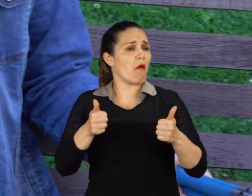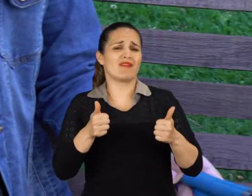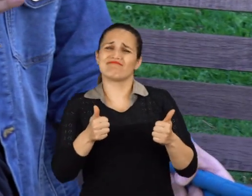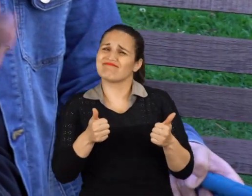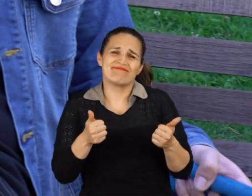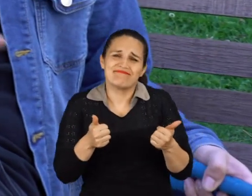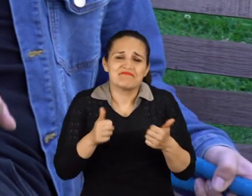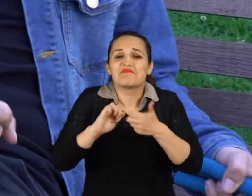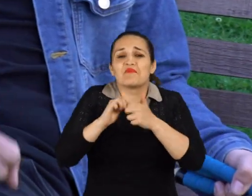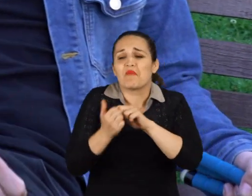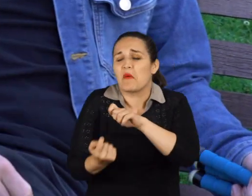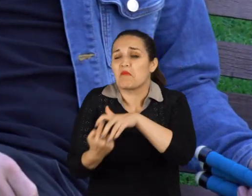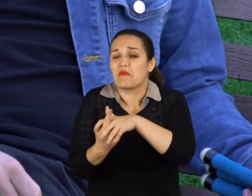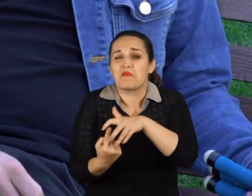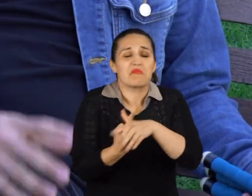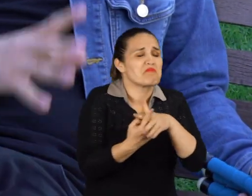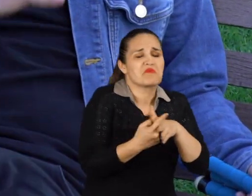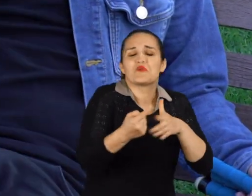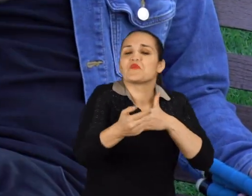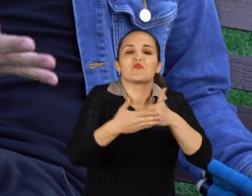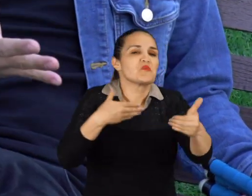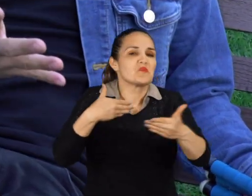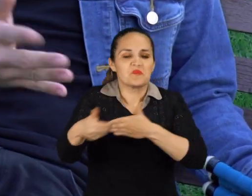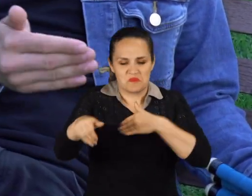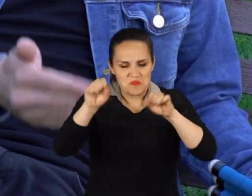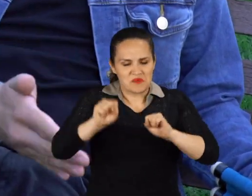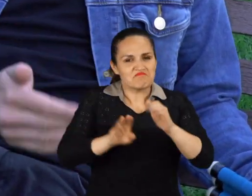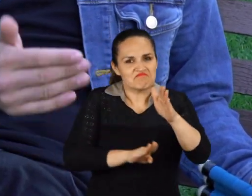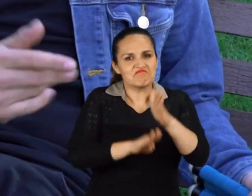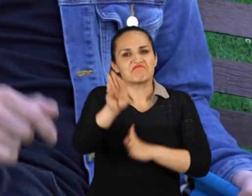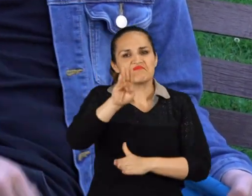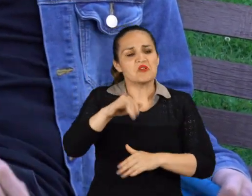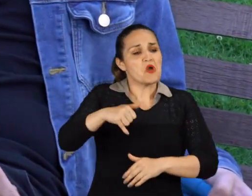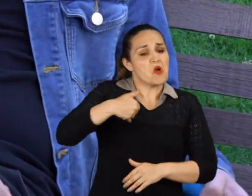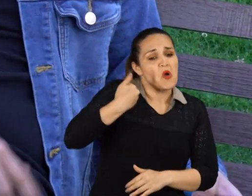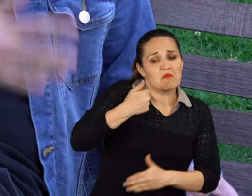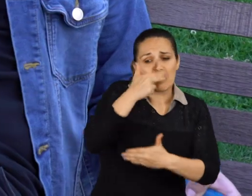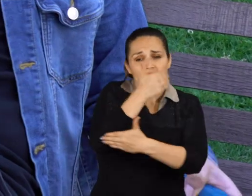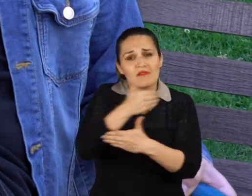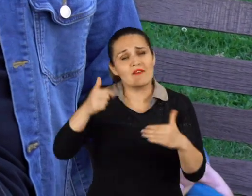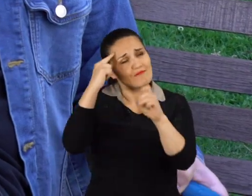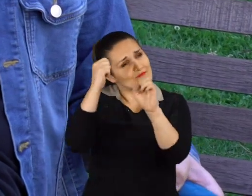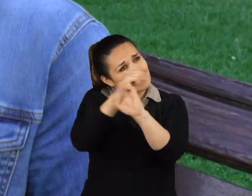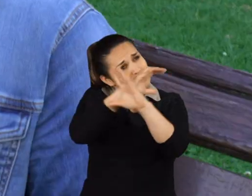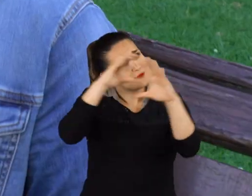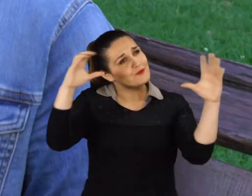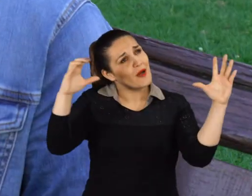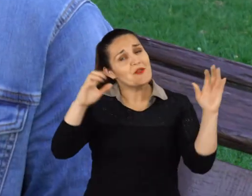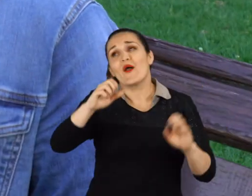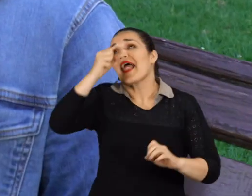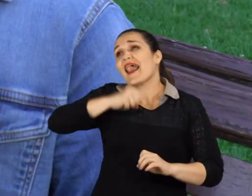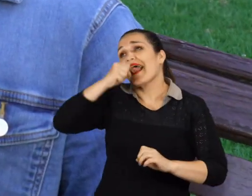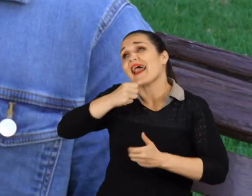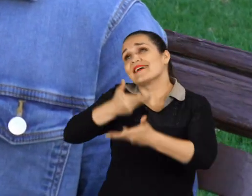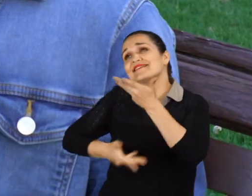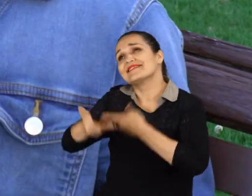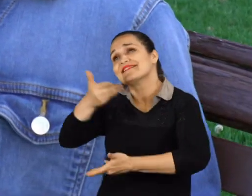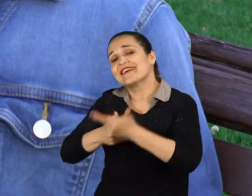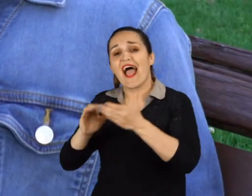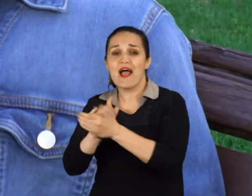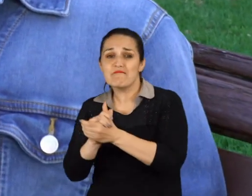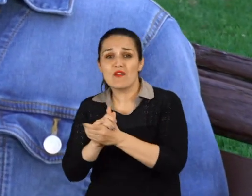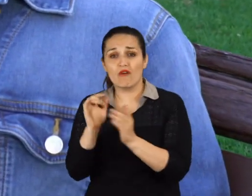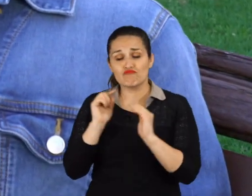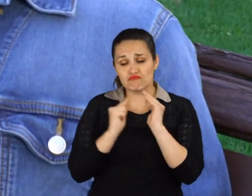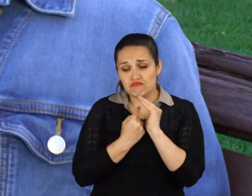se espera para esta parte del crecimiento, no significa que los pequeños y los jóvenes puedan tener sueños, comer un helado con sus amigos